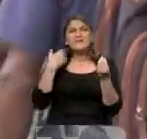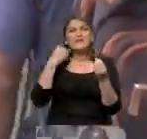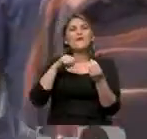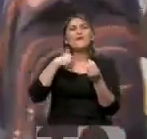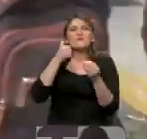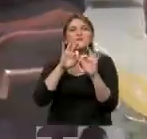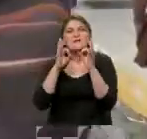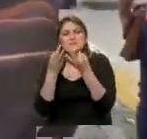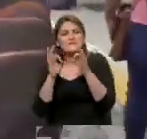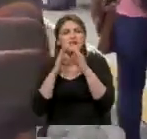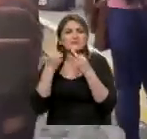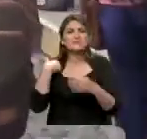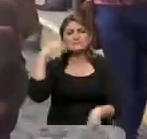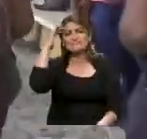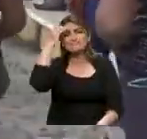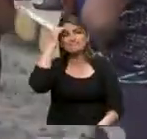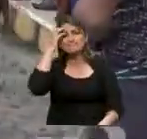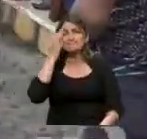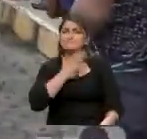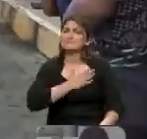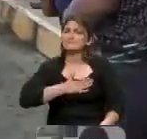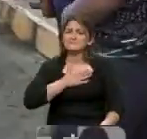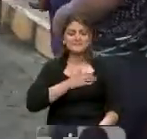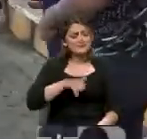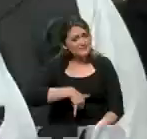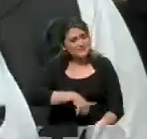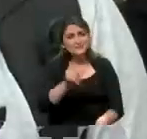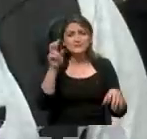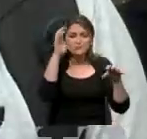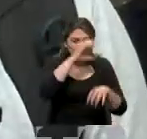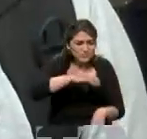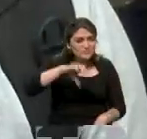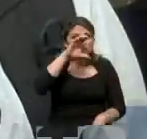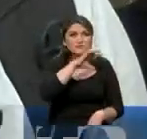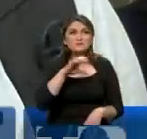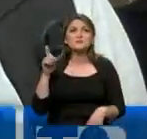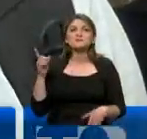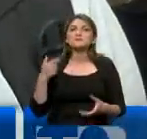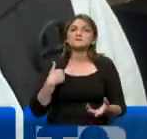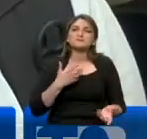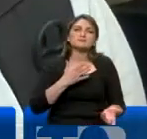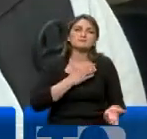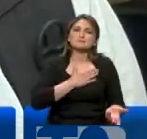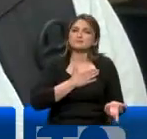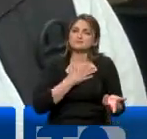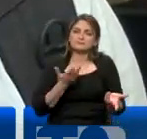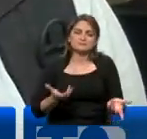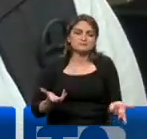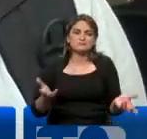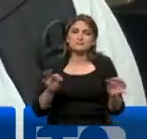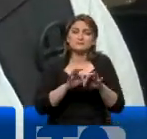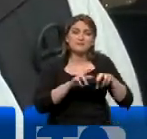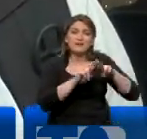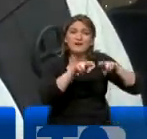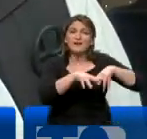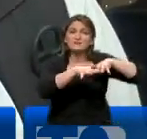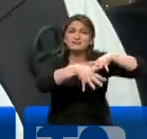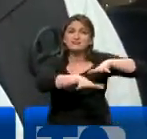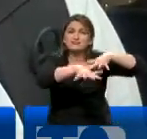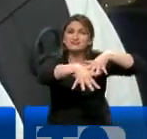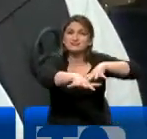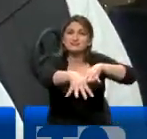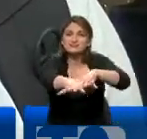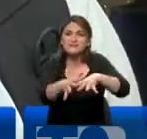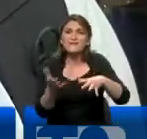desaparecidos reaccionaron, exigiendo que se continúe con la búsqueda. Es bastante pendiente y de eso creo que el río también no da